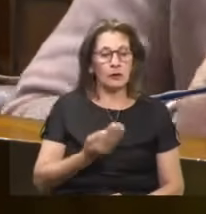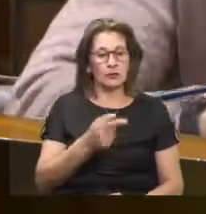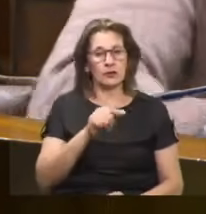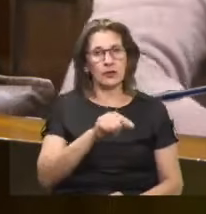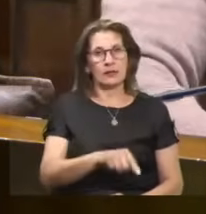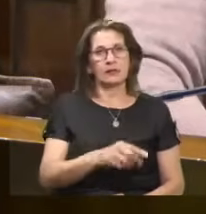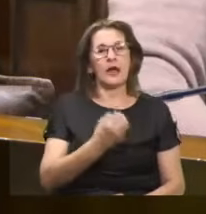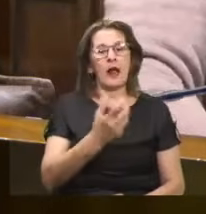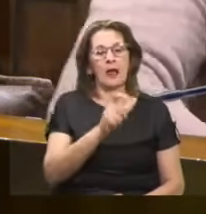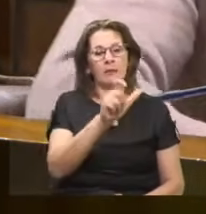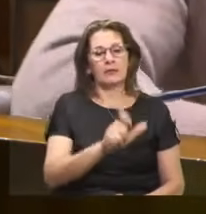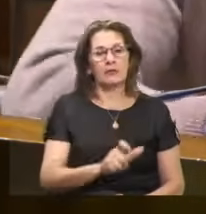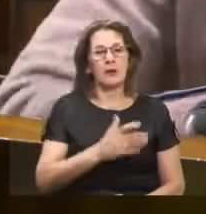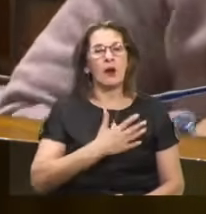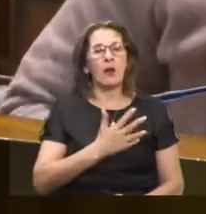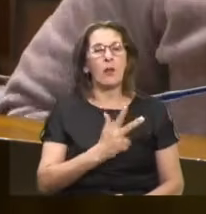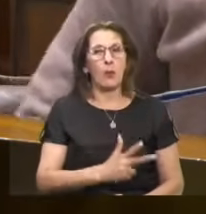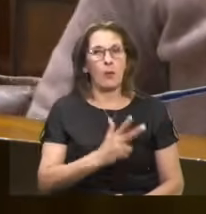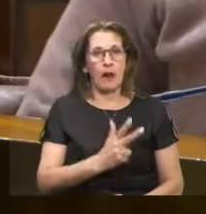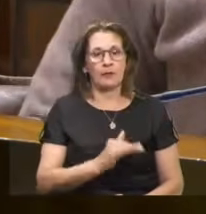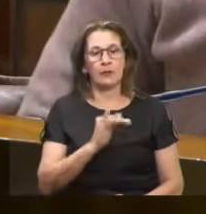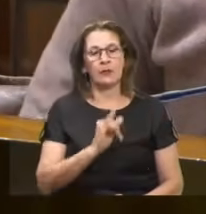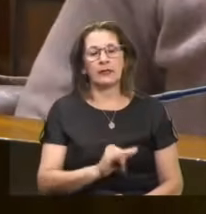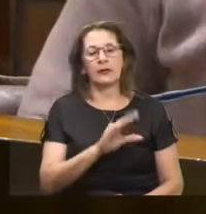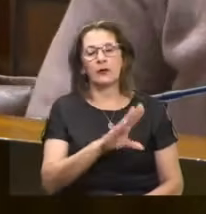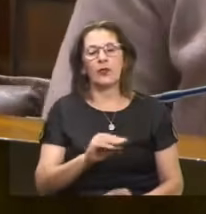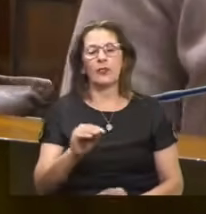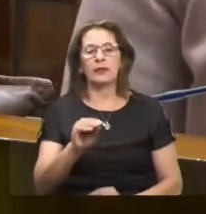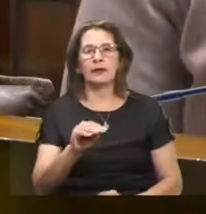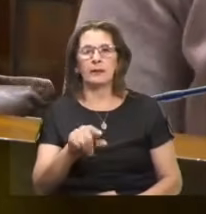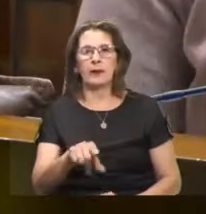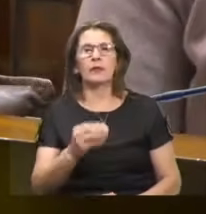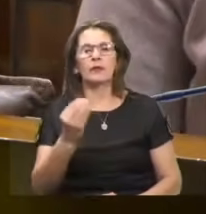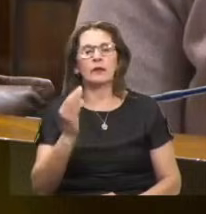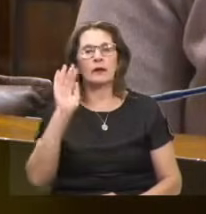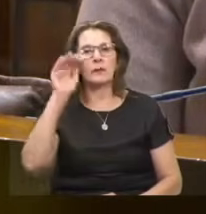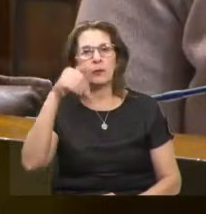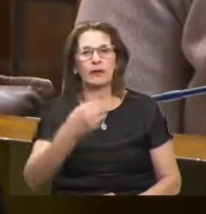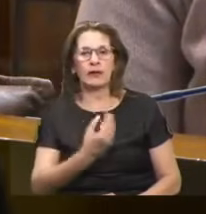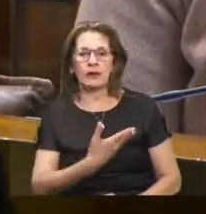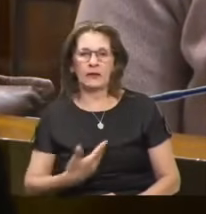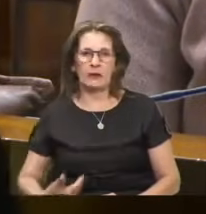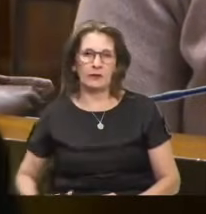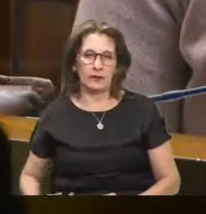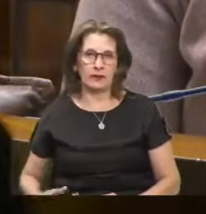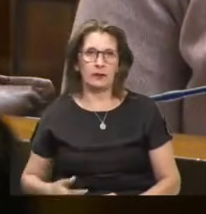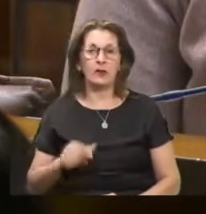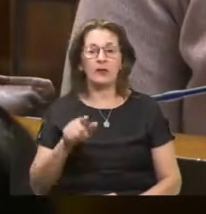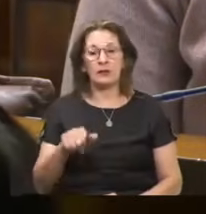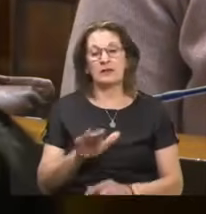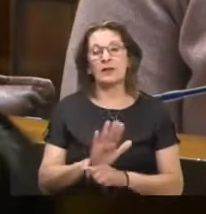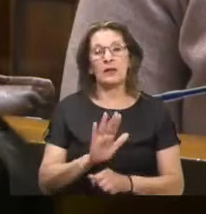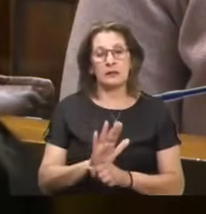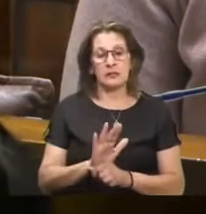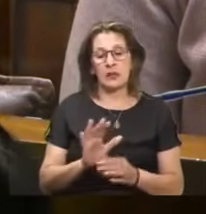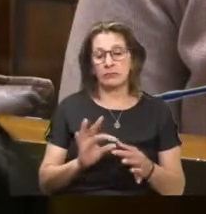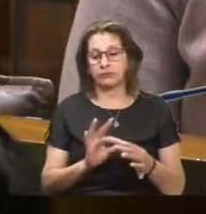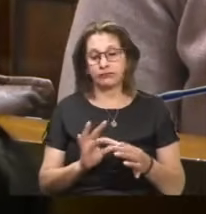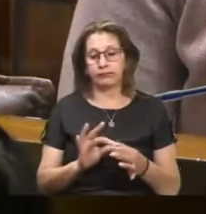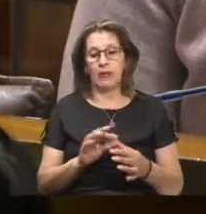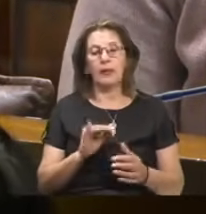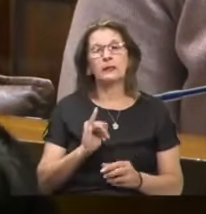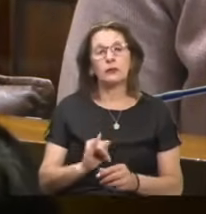a la personalidad humana y los derivados de la forma republicana de gobierno. Es así que la